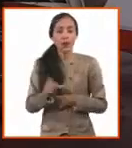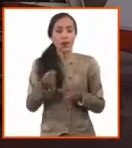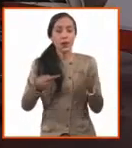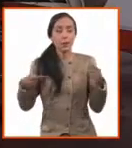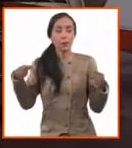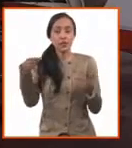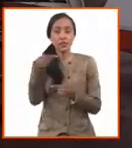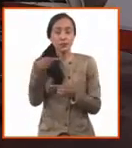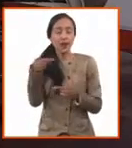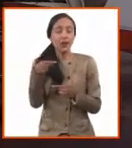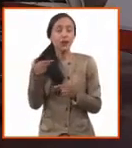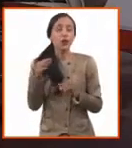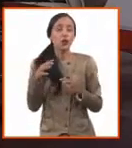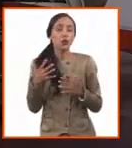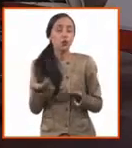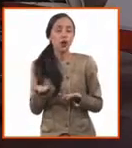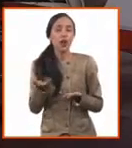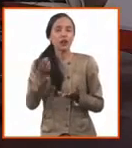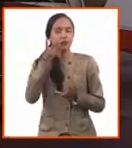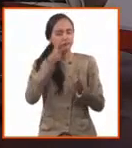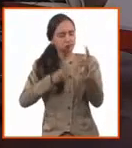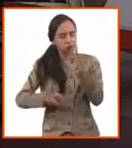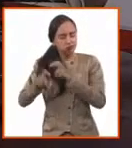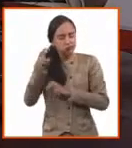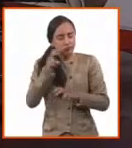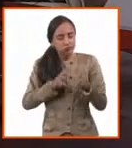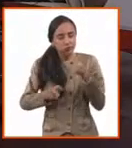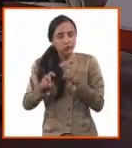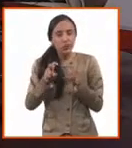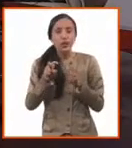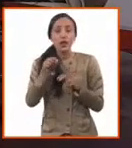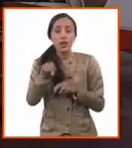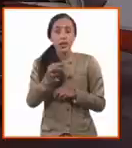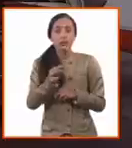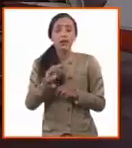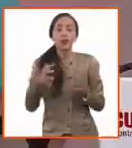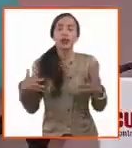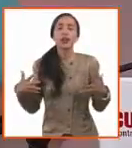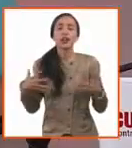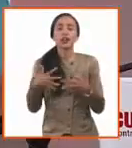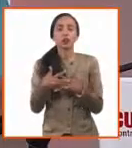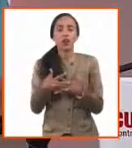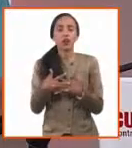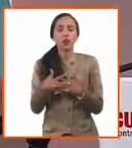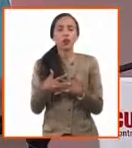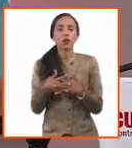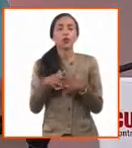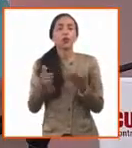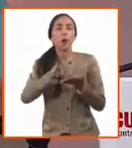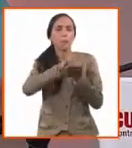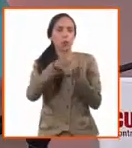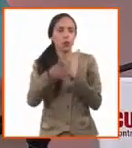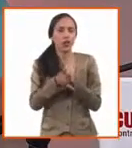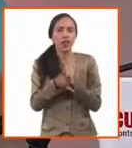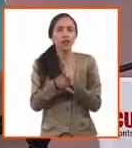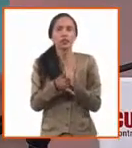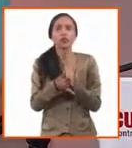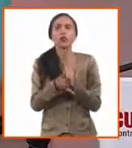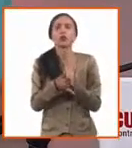desde el punto de vista de investigación vinculados con un proyecto